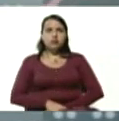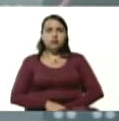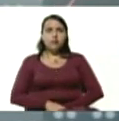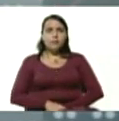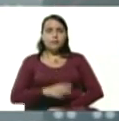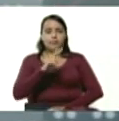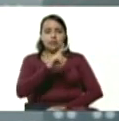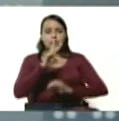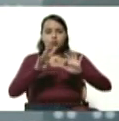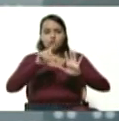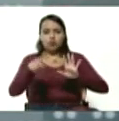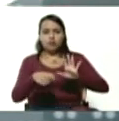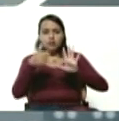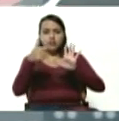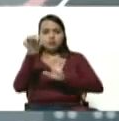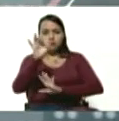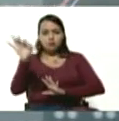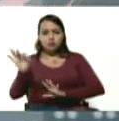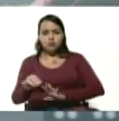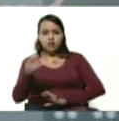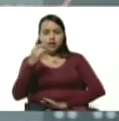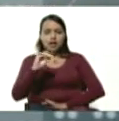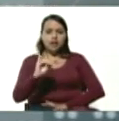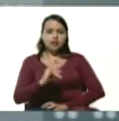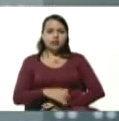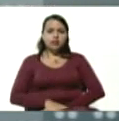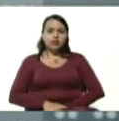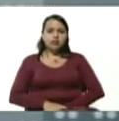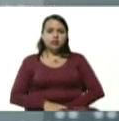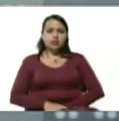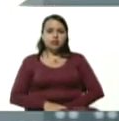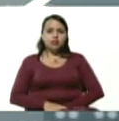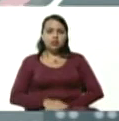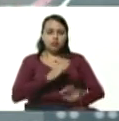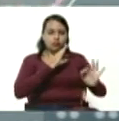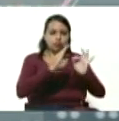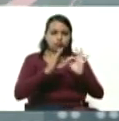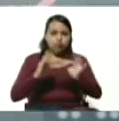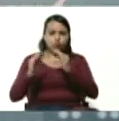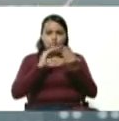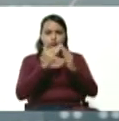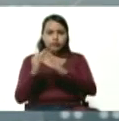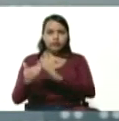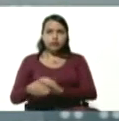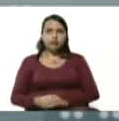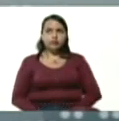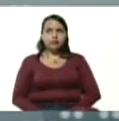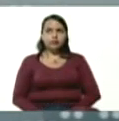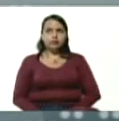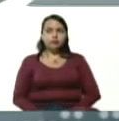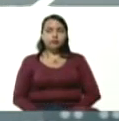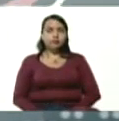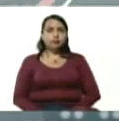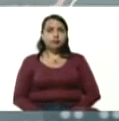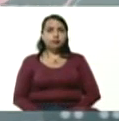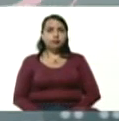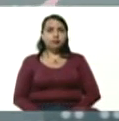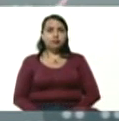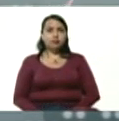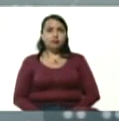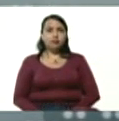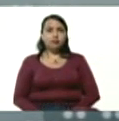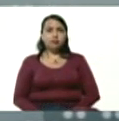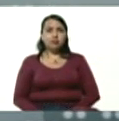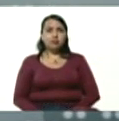% corresponde a casos de transmisión comunitaria debemos ser mucho más